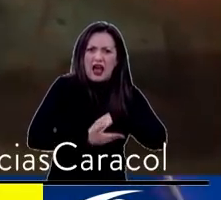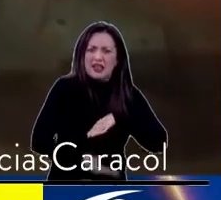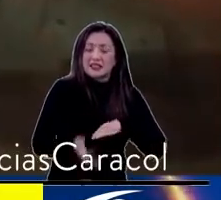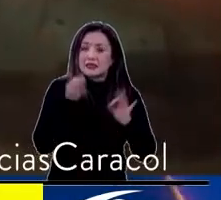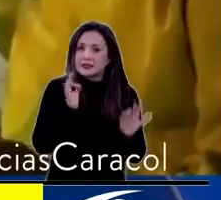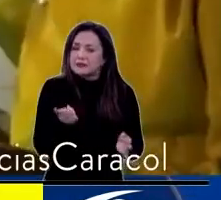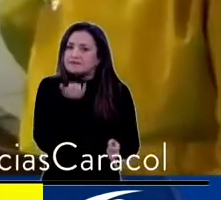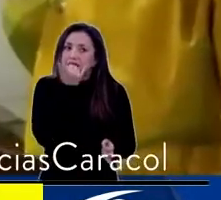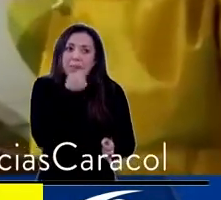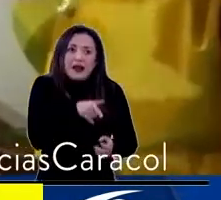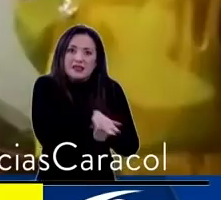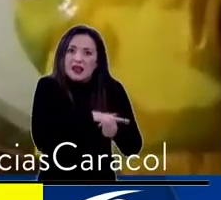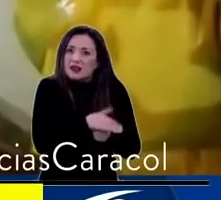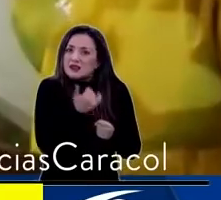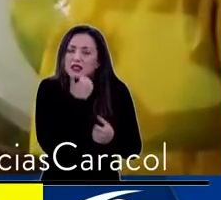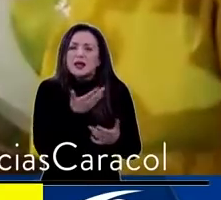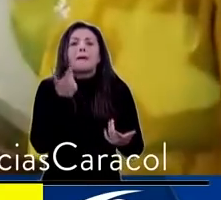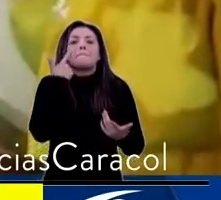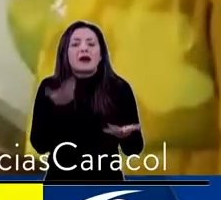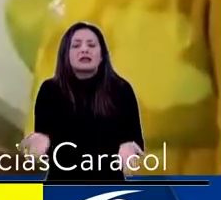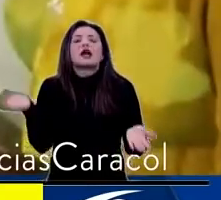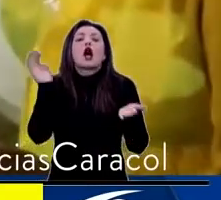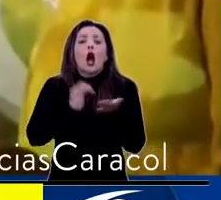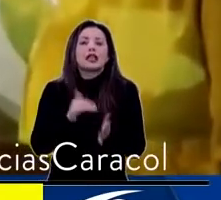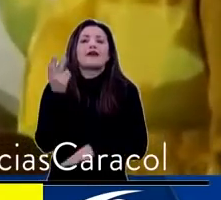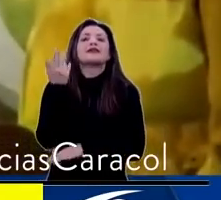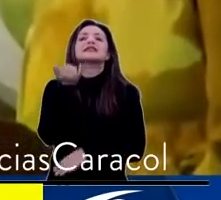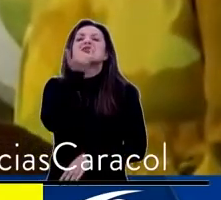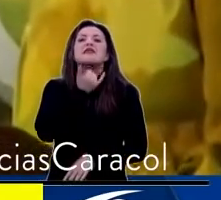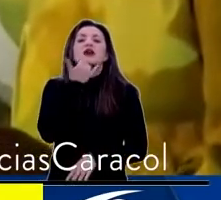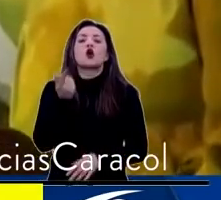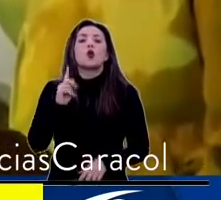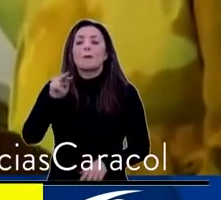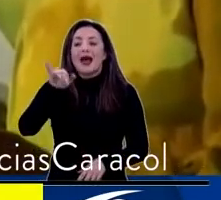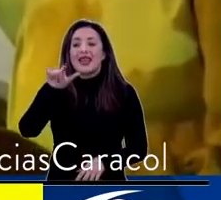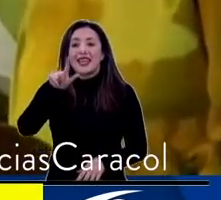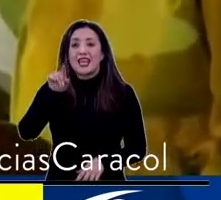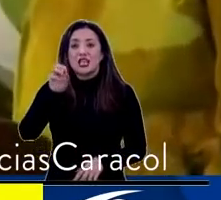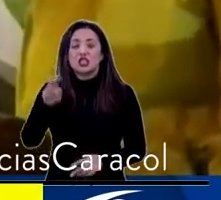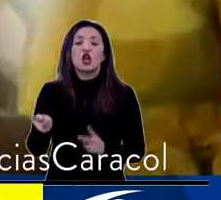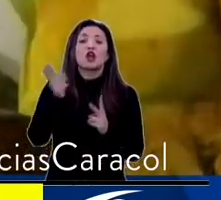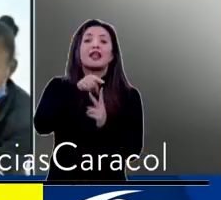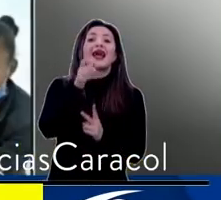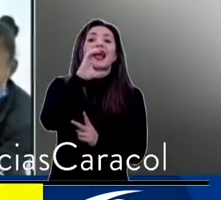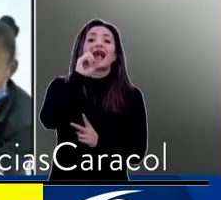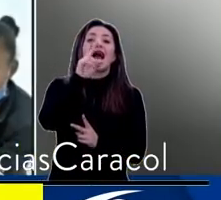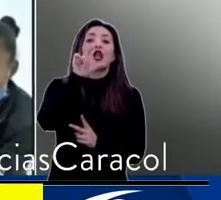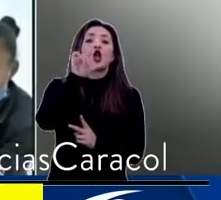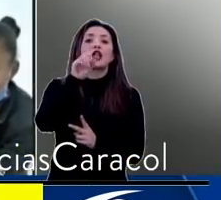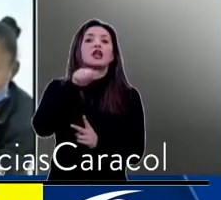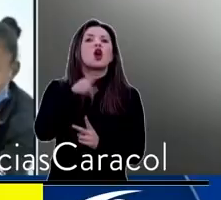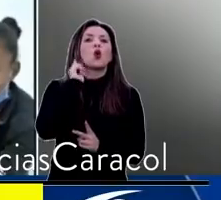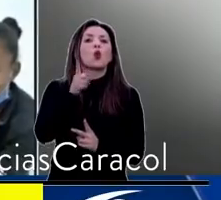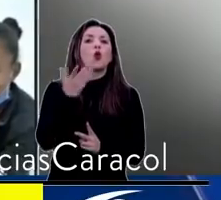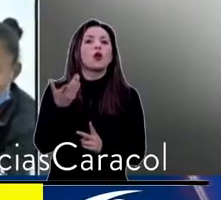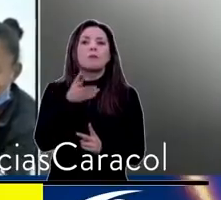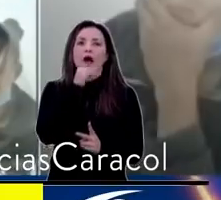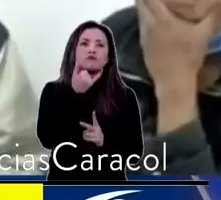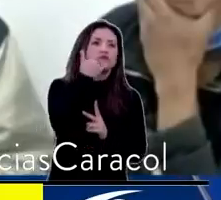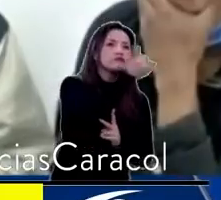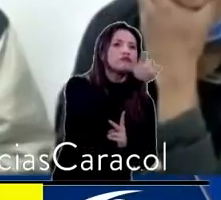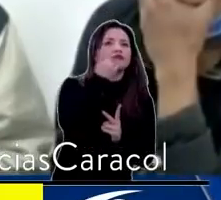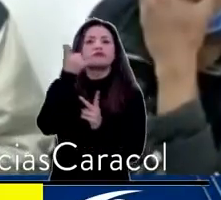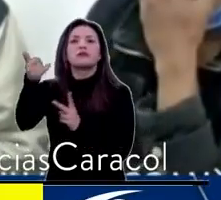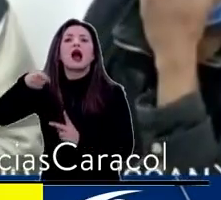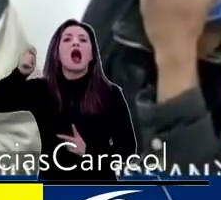proceso. Efectivamente, al parecer hubo un error porque Nilson Díaz y Carolina Galván no tuvieron comunicación con sus abogados.